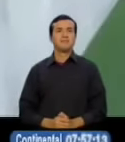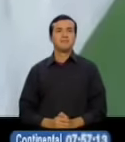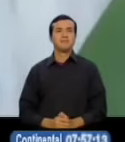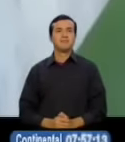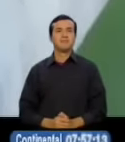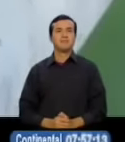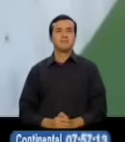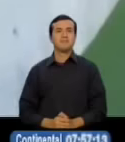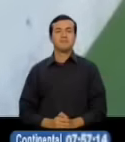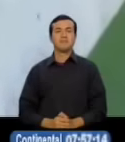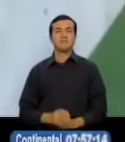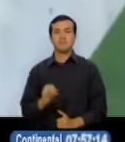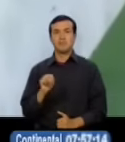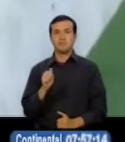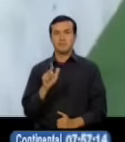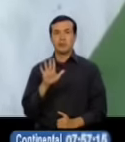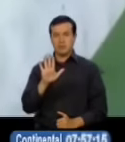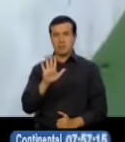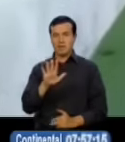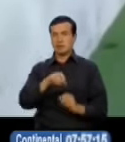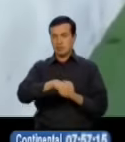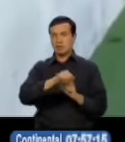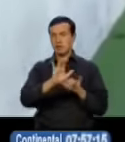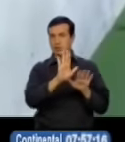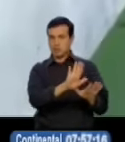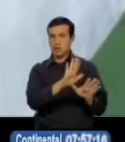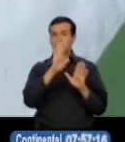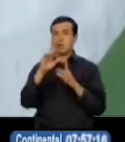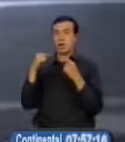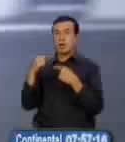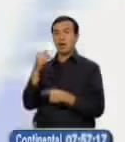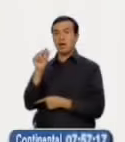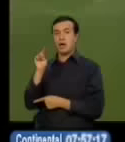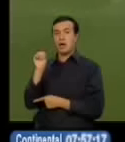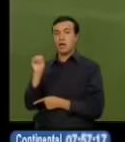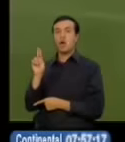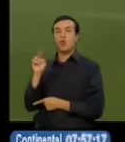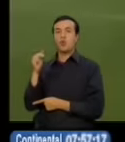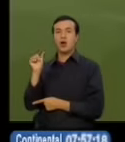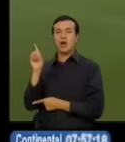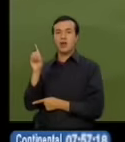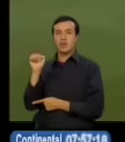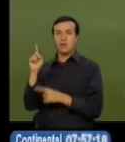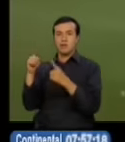Y mientras Marcelo termina, vamos al encuentro entre Ghana y Uganda,